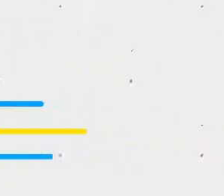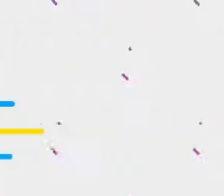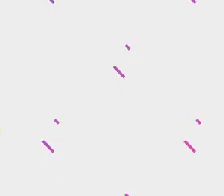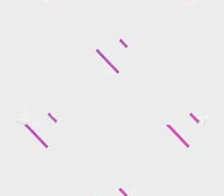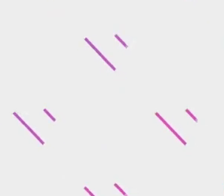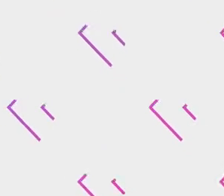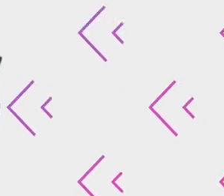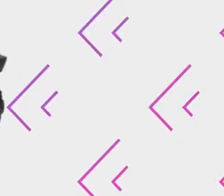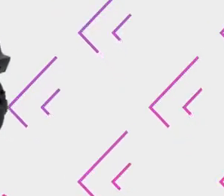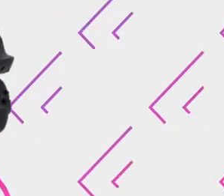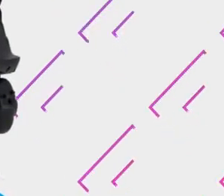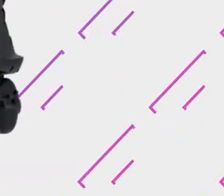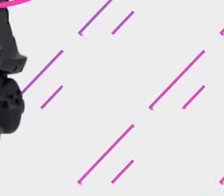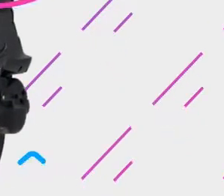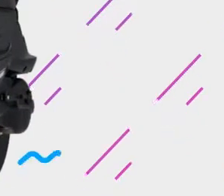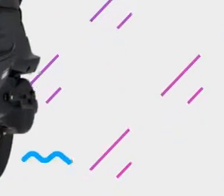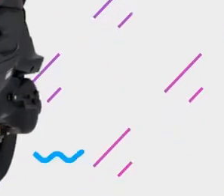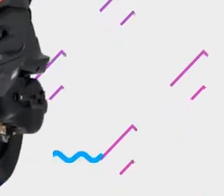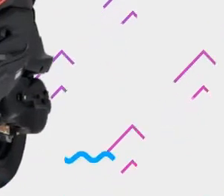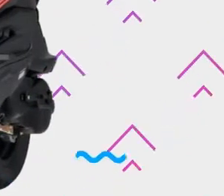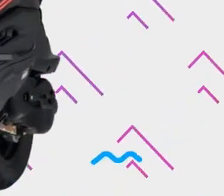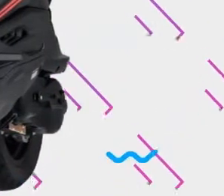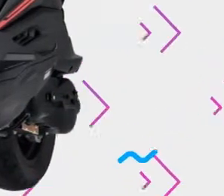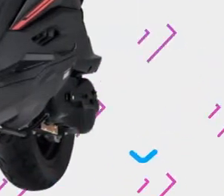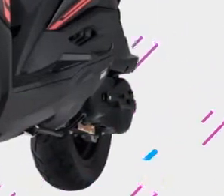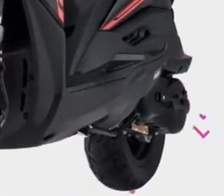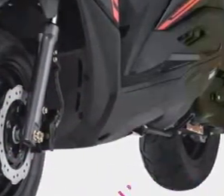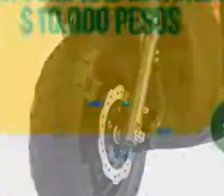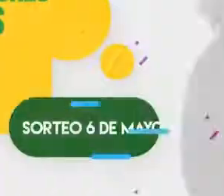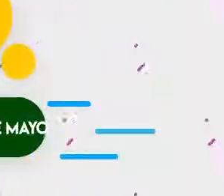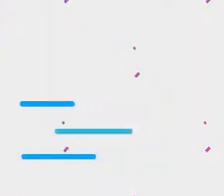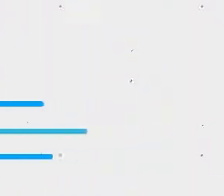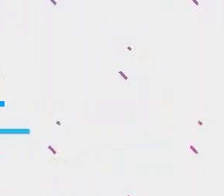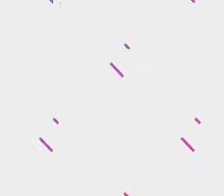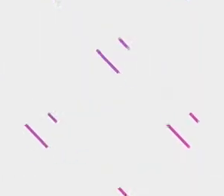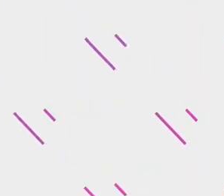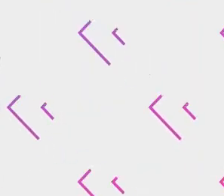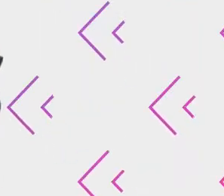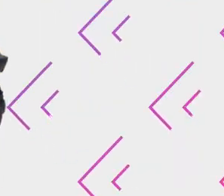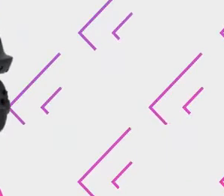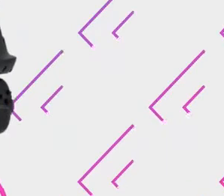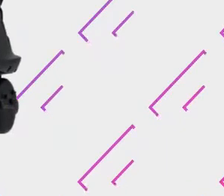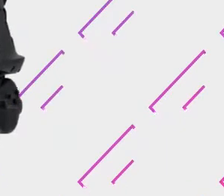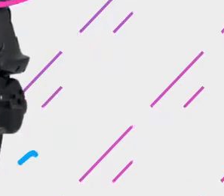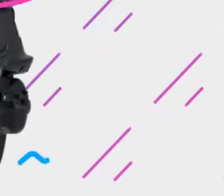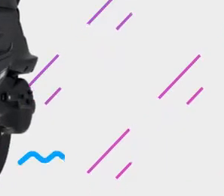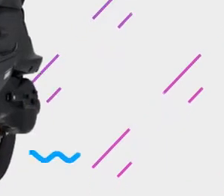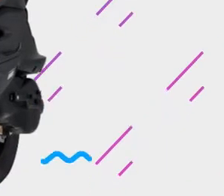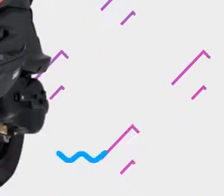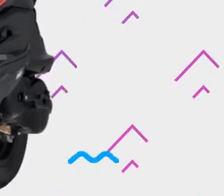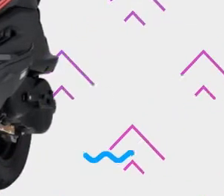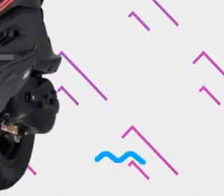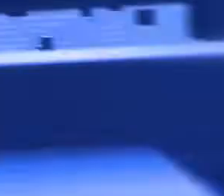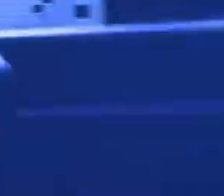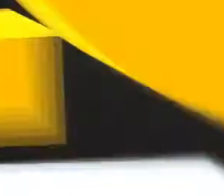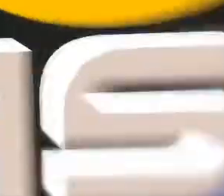Colgate Palmolive y participa en el sorteo el 6 de mayo. La Quinta, donde su platica rinde mucho